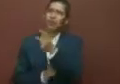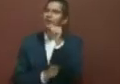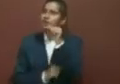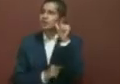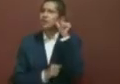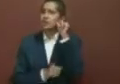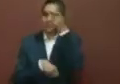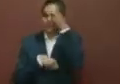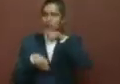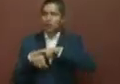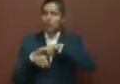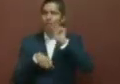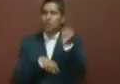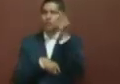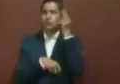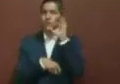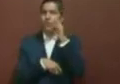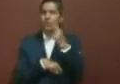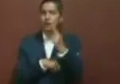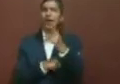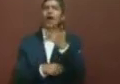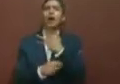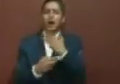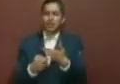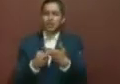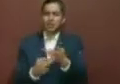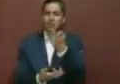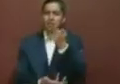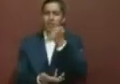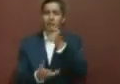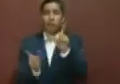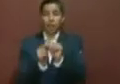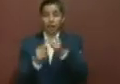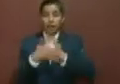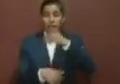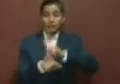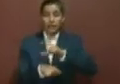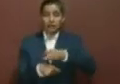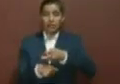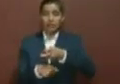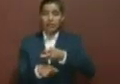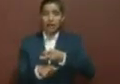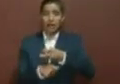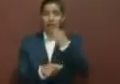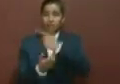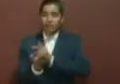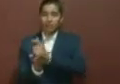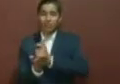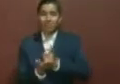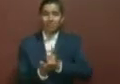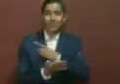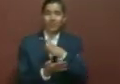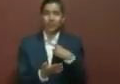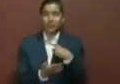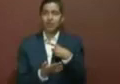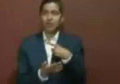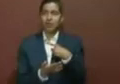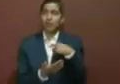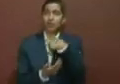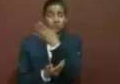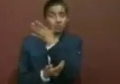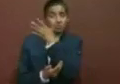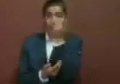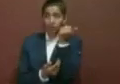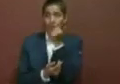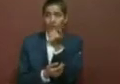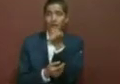ayer el rector advertía que hay recurso nada más para esta quincena, para el pago de los compromisos que tiene. No sé si de manera